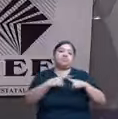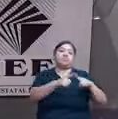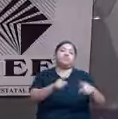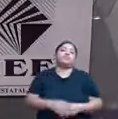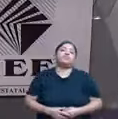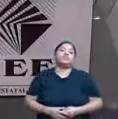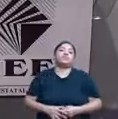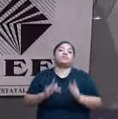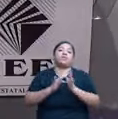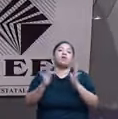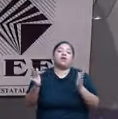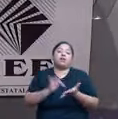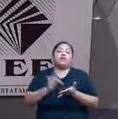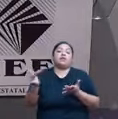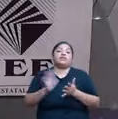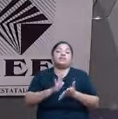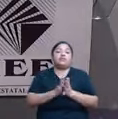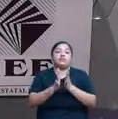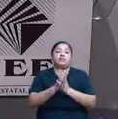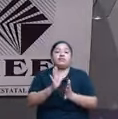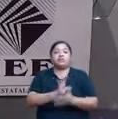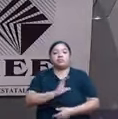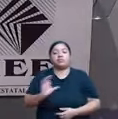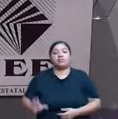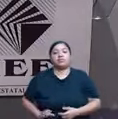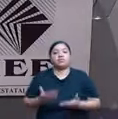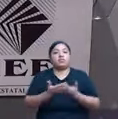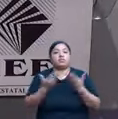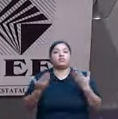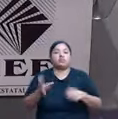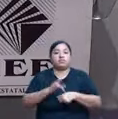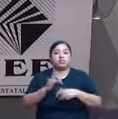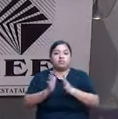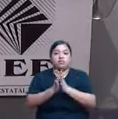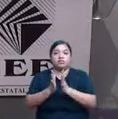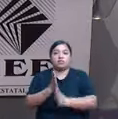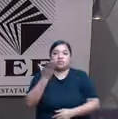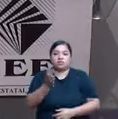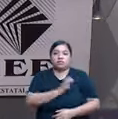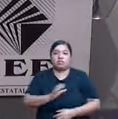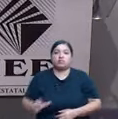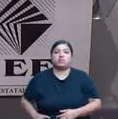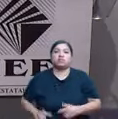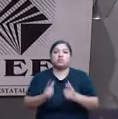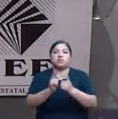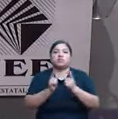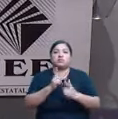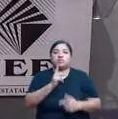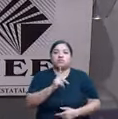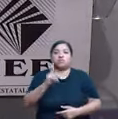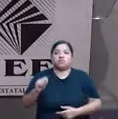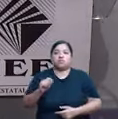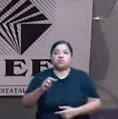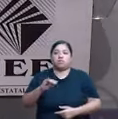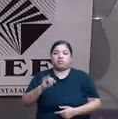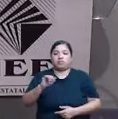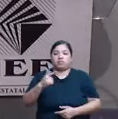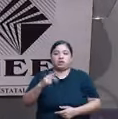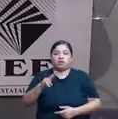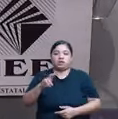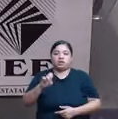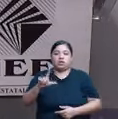Muchas gracias por su intervención, candidato. A continuación, le doy la palabra al candidato del Partido del Trabajo, Miguel Ángel Peña Flores. Adelante,